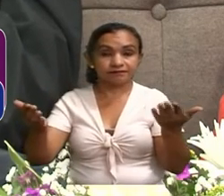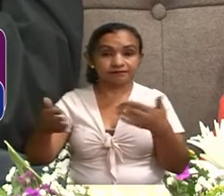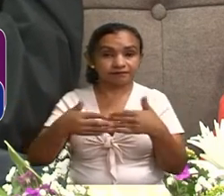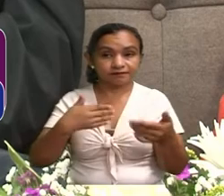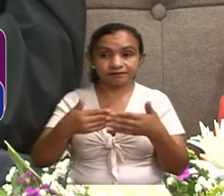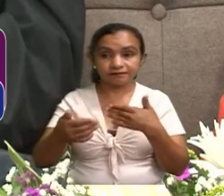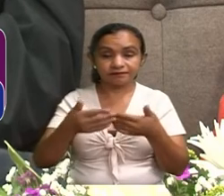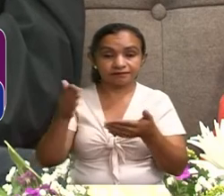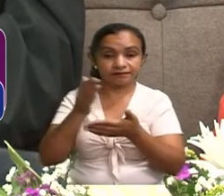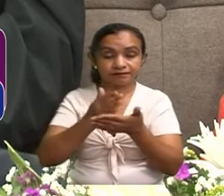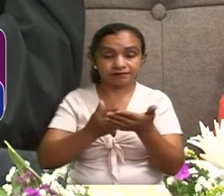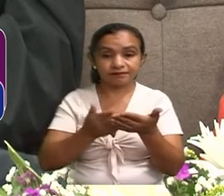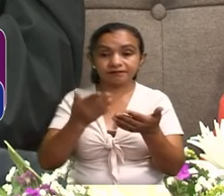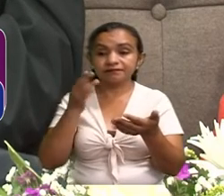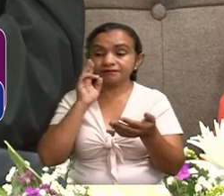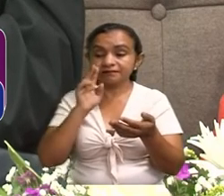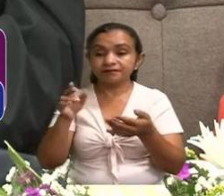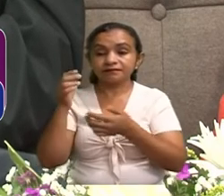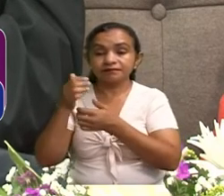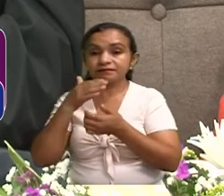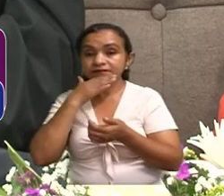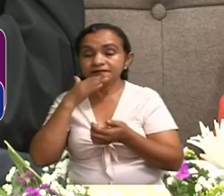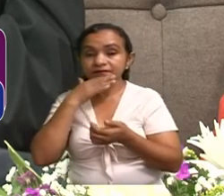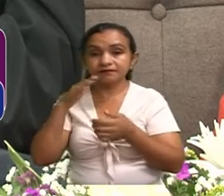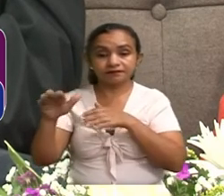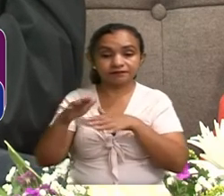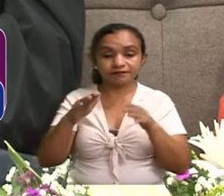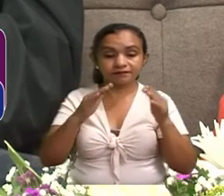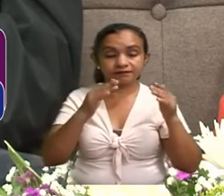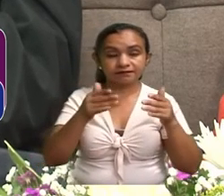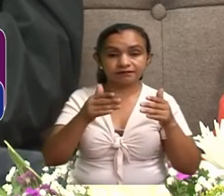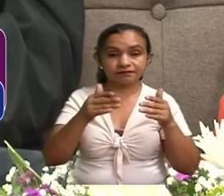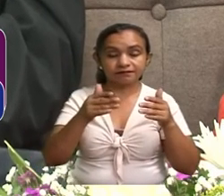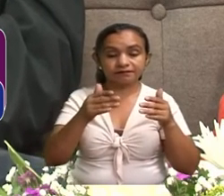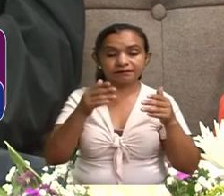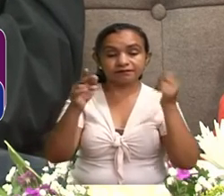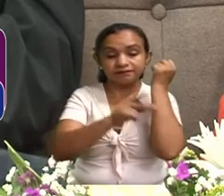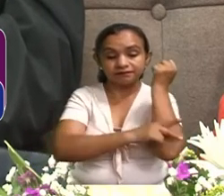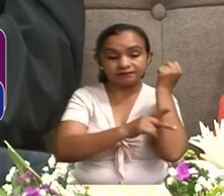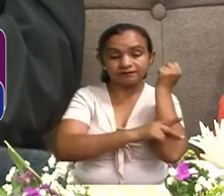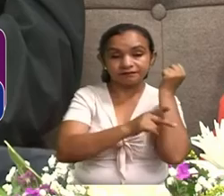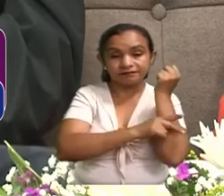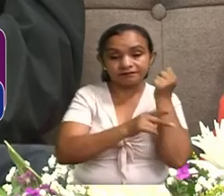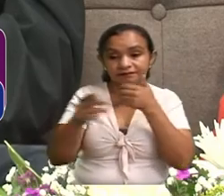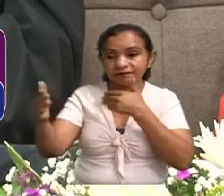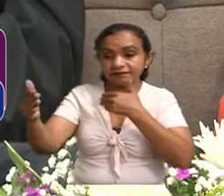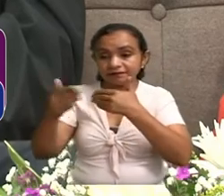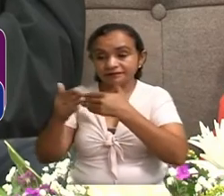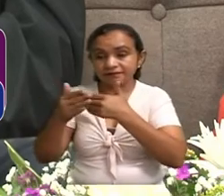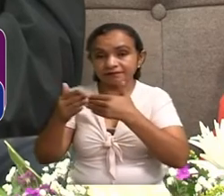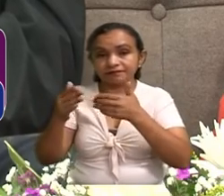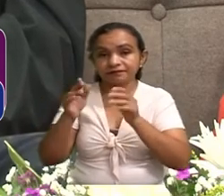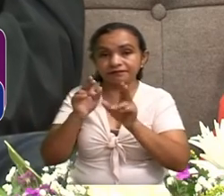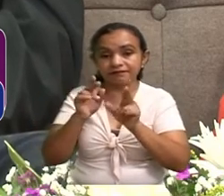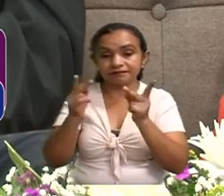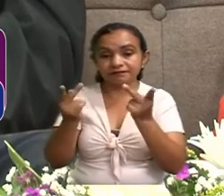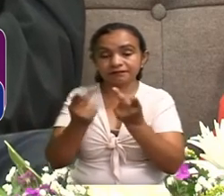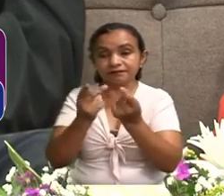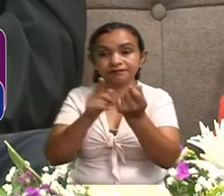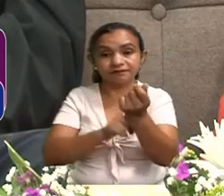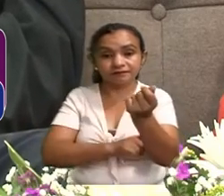de algunas situaciones que se han presentado, no dejamos de ser vecinos y que tenemos cosas en común. Pueblos hermanos. Exactamente,